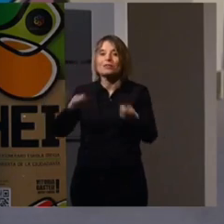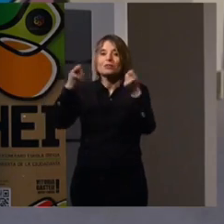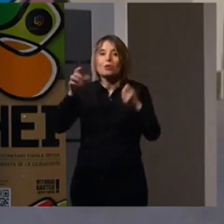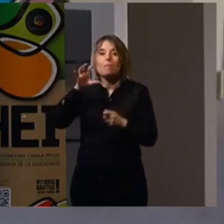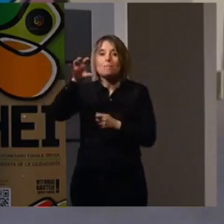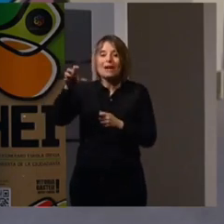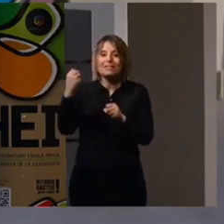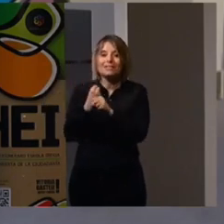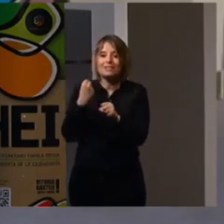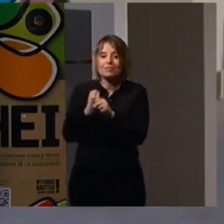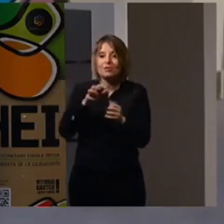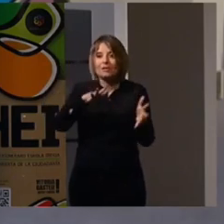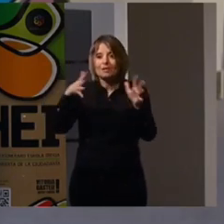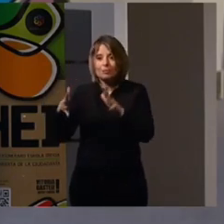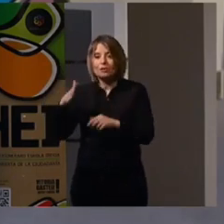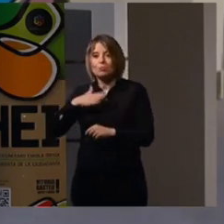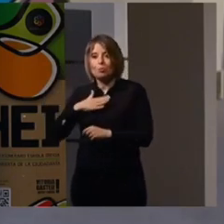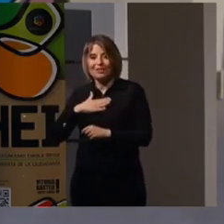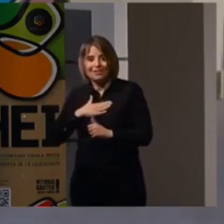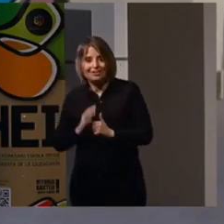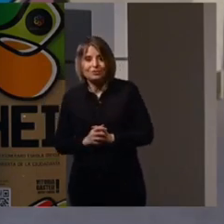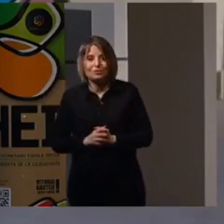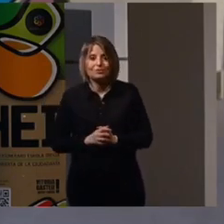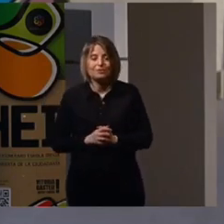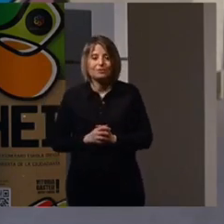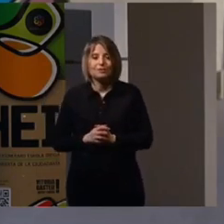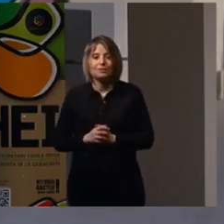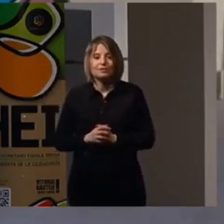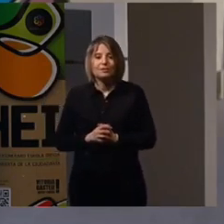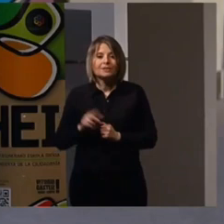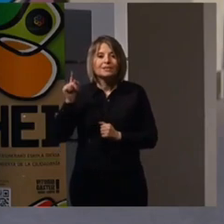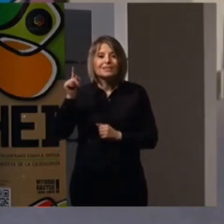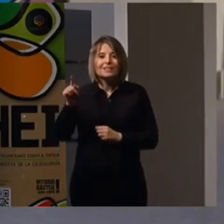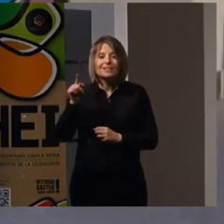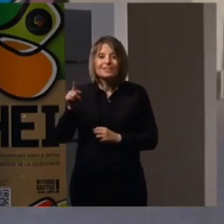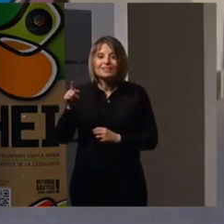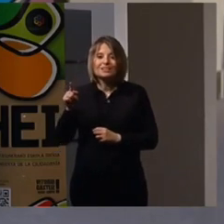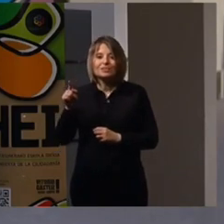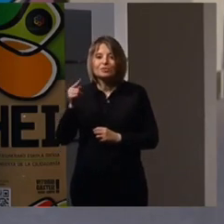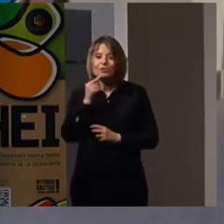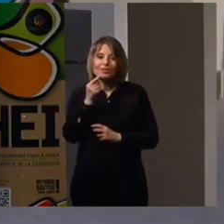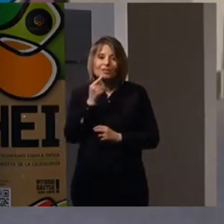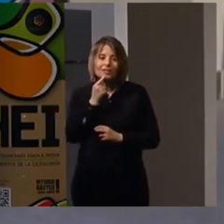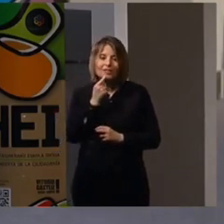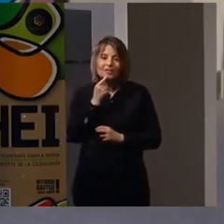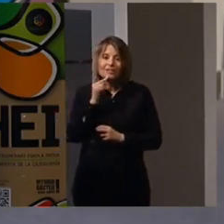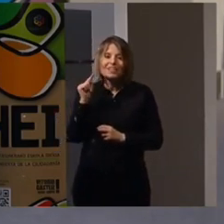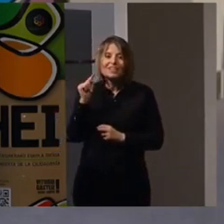un país de proletarios, convertirlo en un país de propietarios, ¿no? O sea, esto que tú describes, esto que tú señalas,